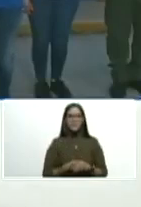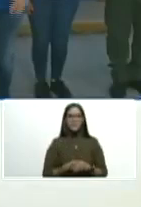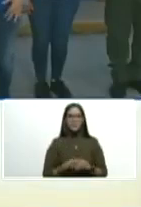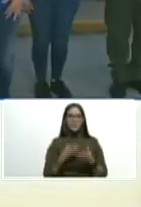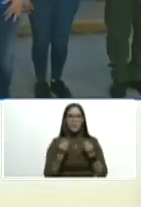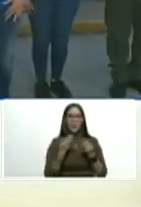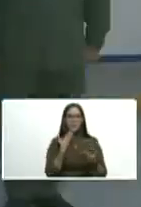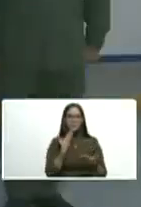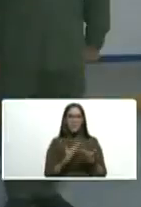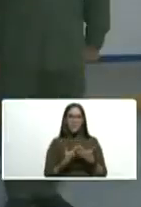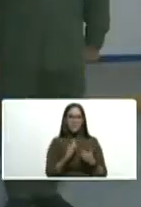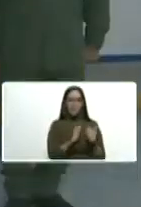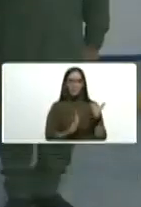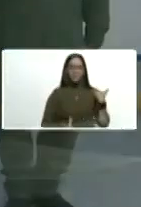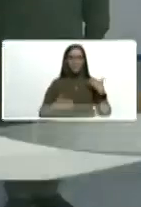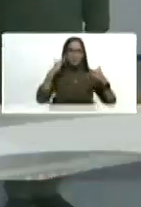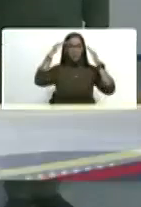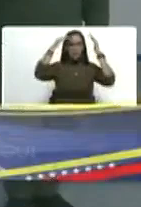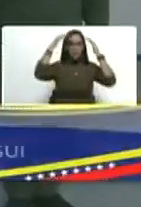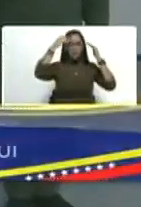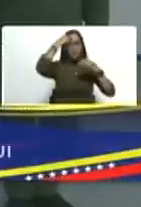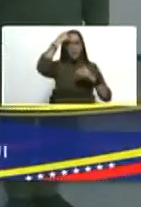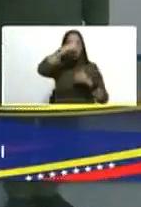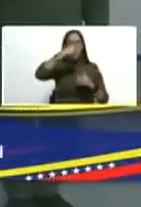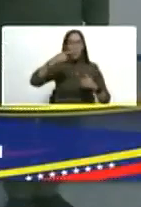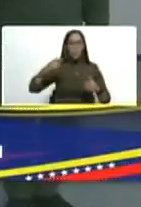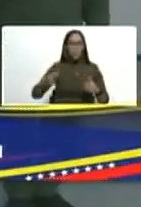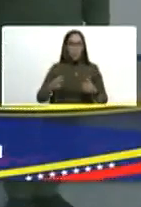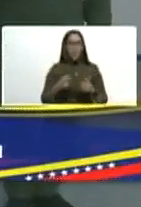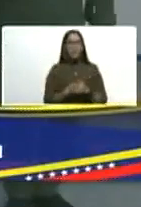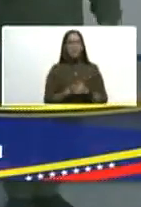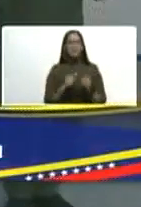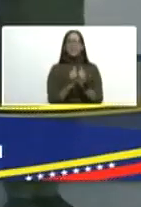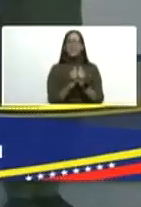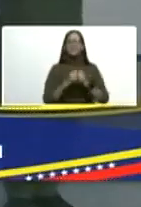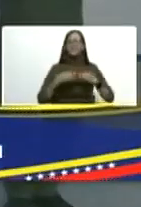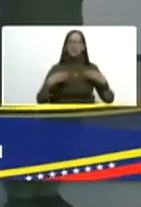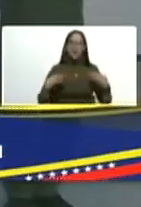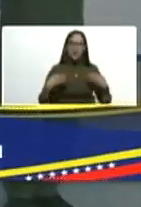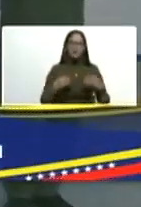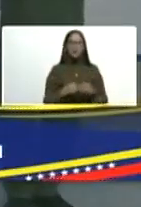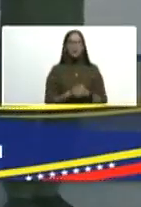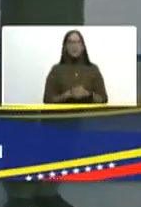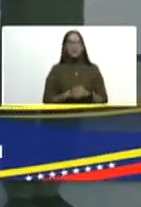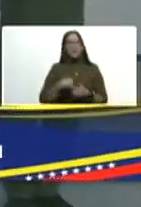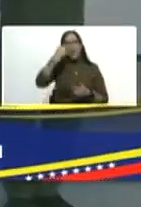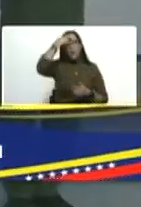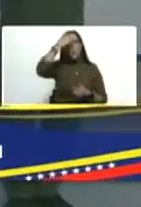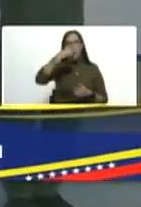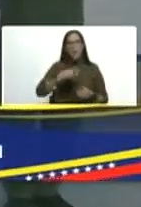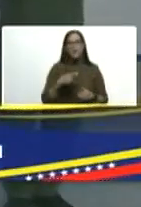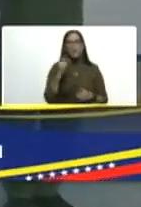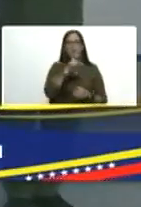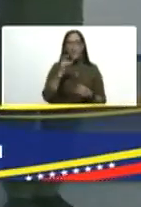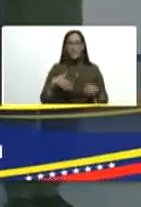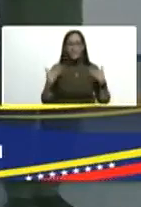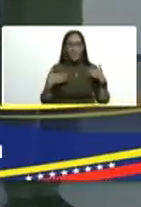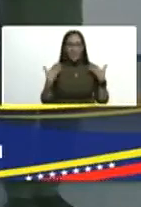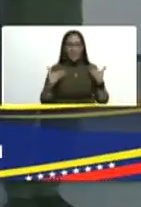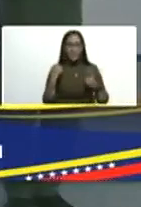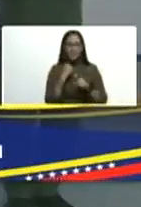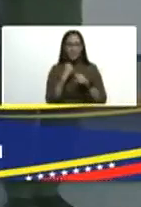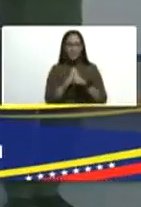Muchas gracias, presidente. Le saluda el pueblo de Bocaduchir, el pueblo de Anzoátegui, pueblo de gente alegre, de gente